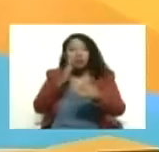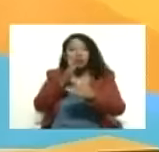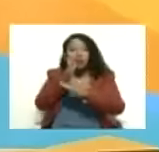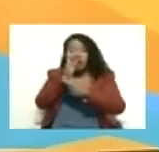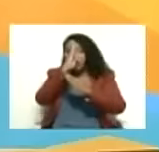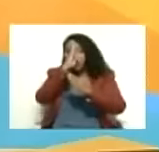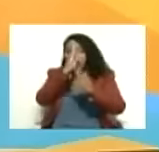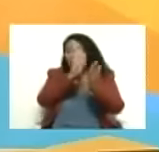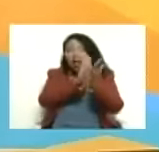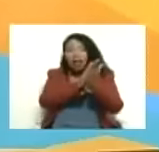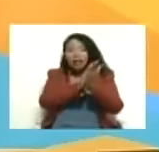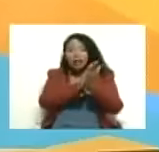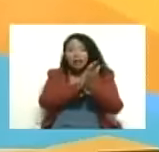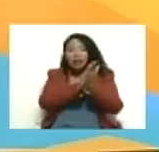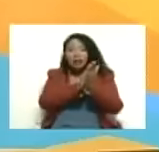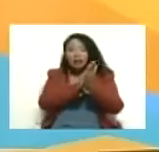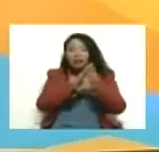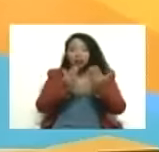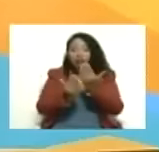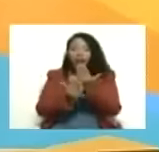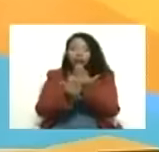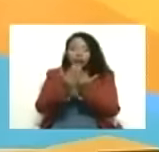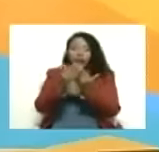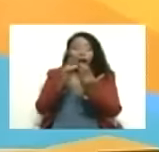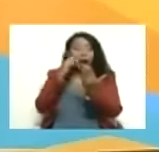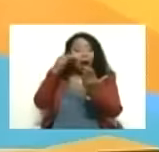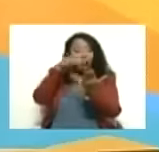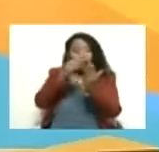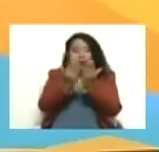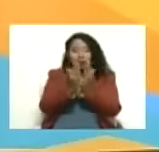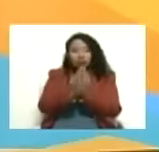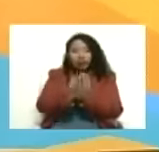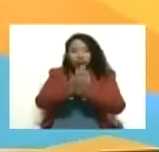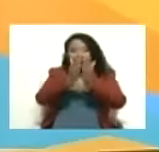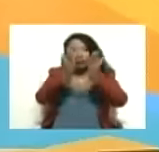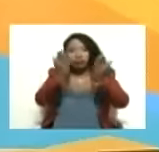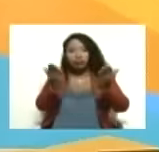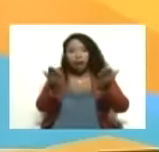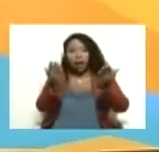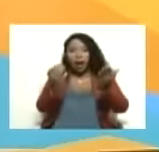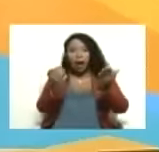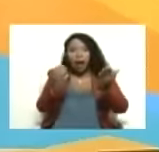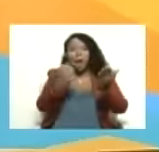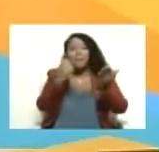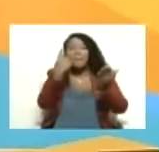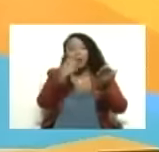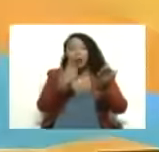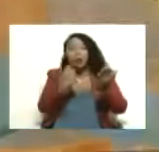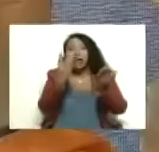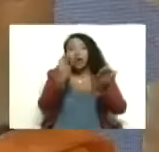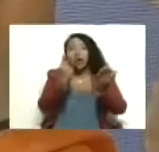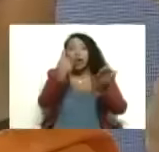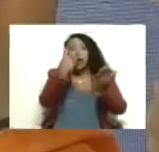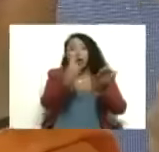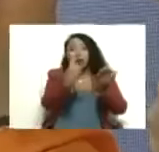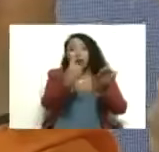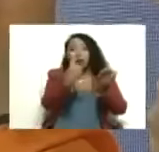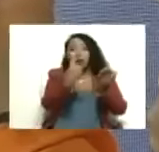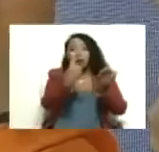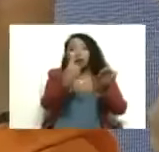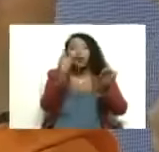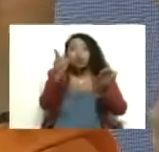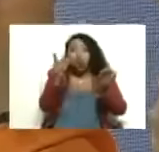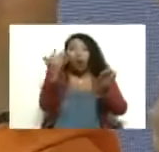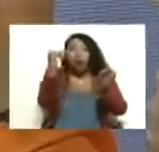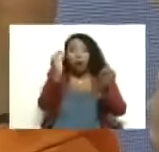máquina de votación Con qué se va a encontrar con esto con la pregunta número uno está usted de